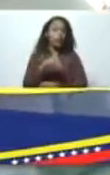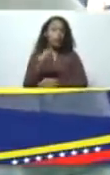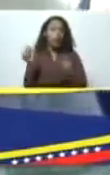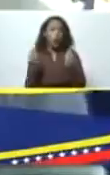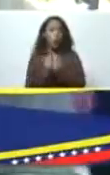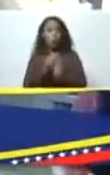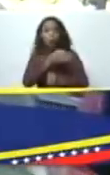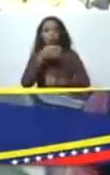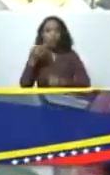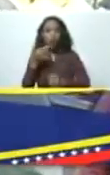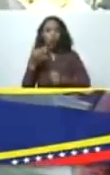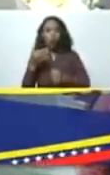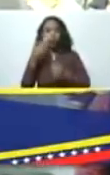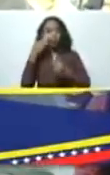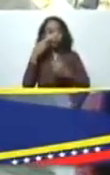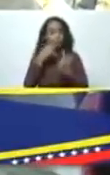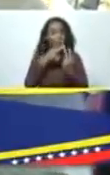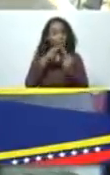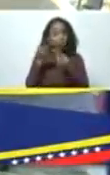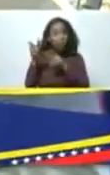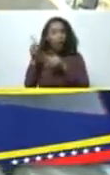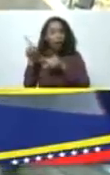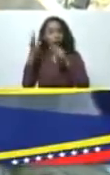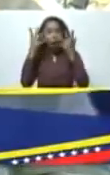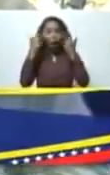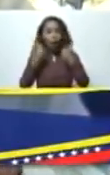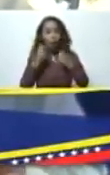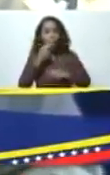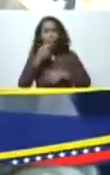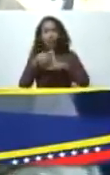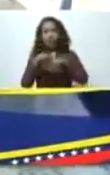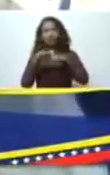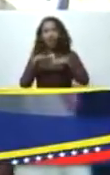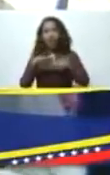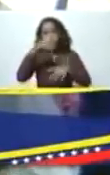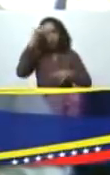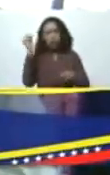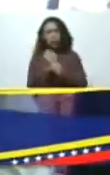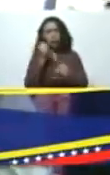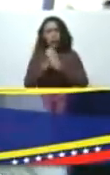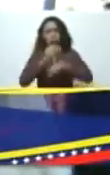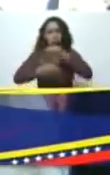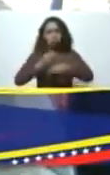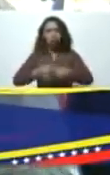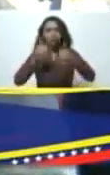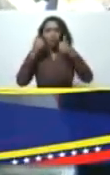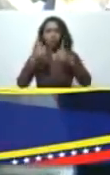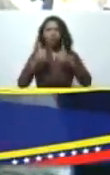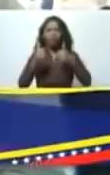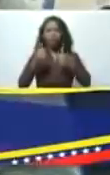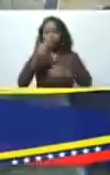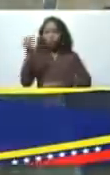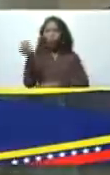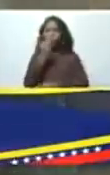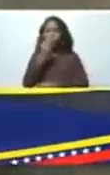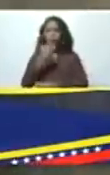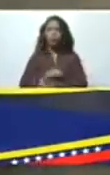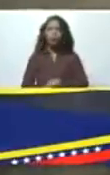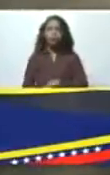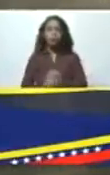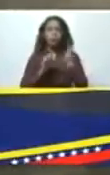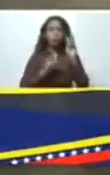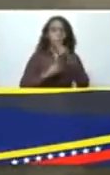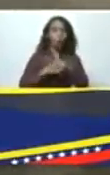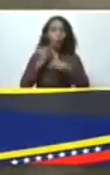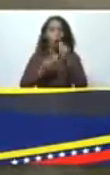calidad. Cuando uno ve estos animales tan bellos, tan robustos, tan bien criados, tan bien alimentados, ve